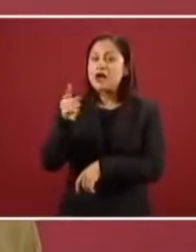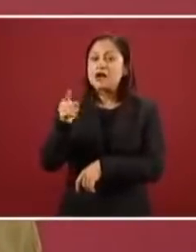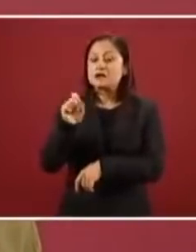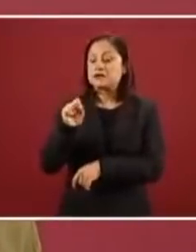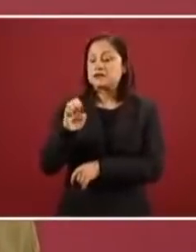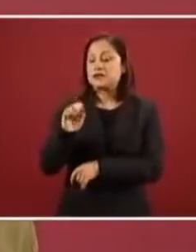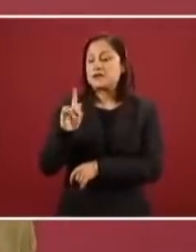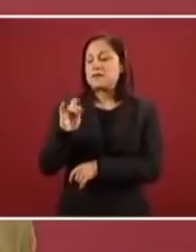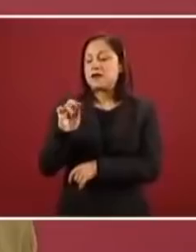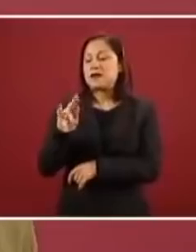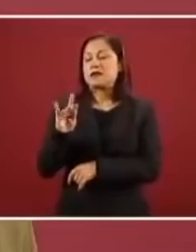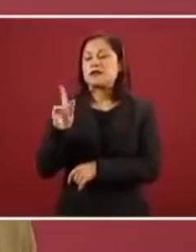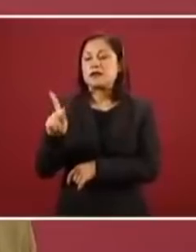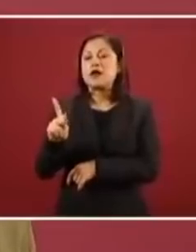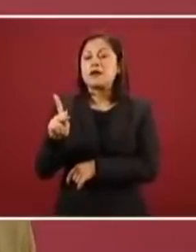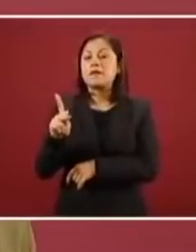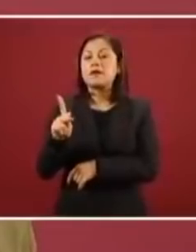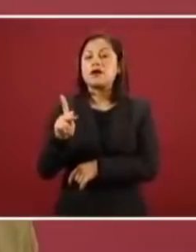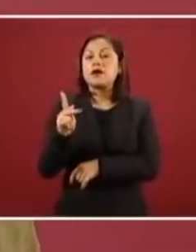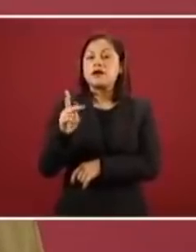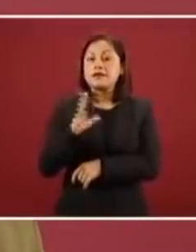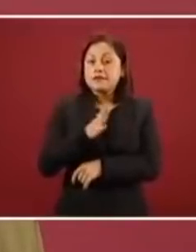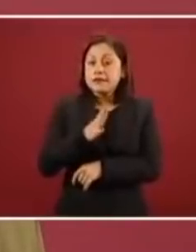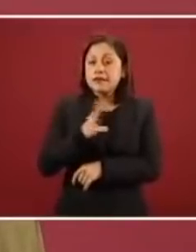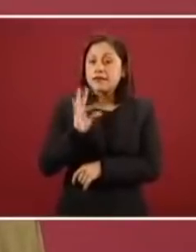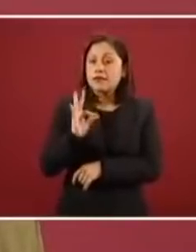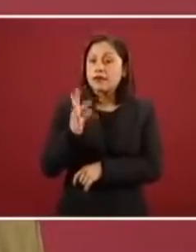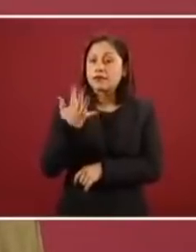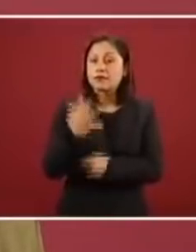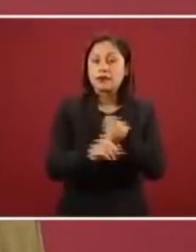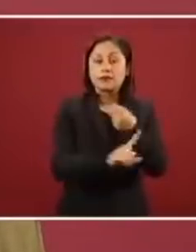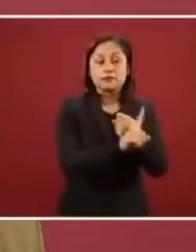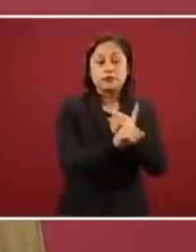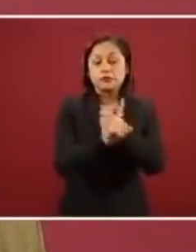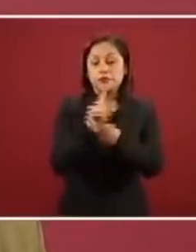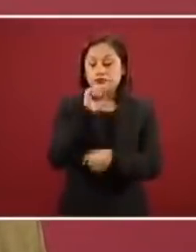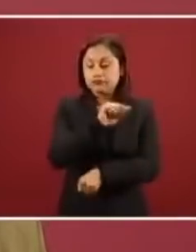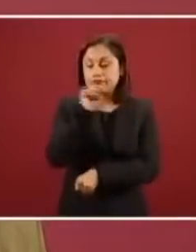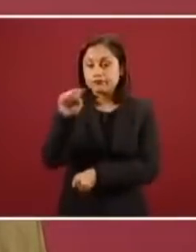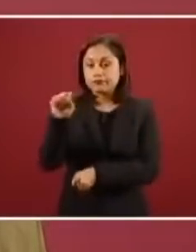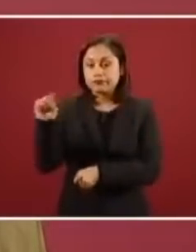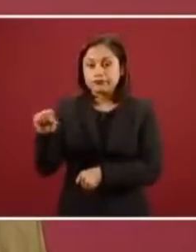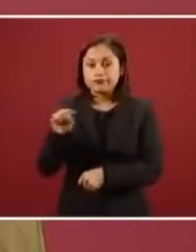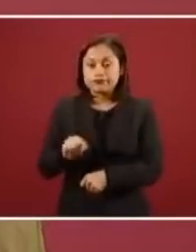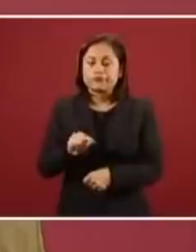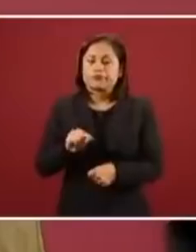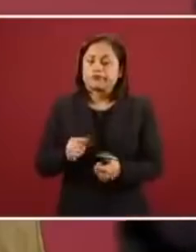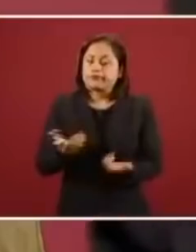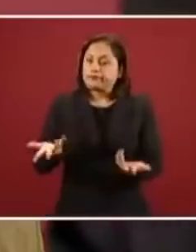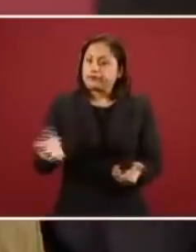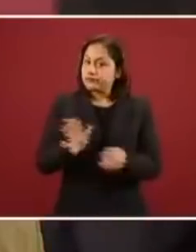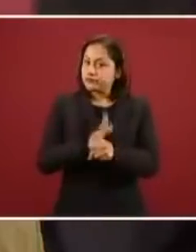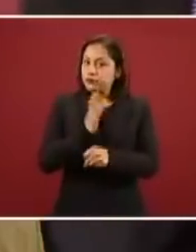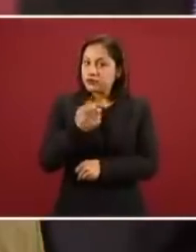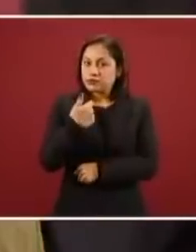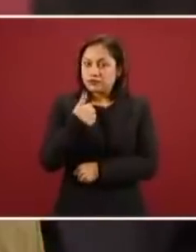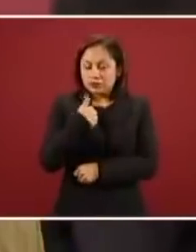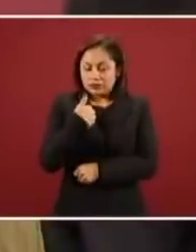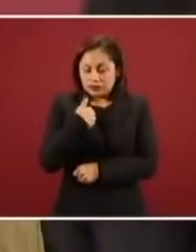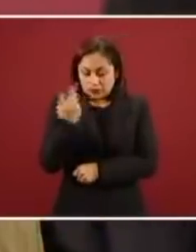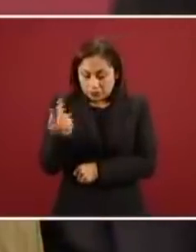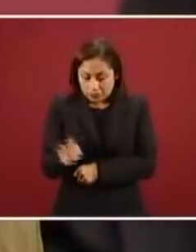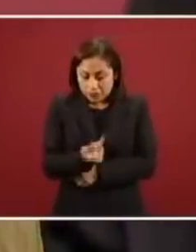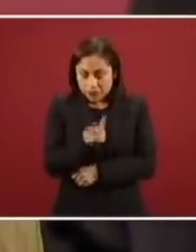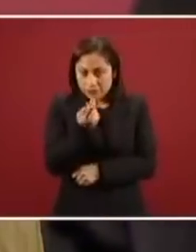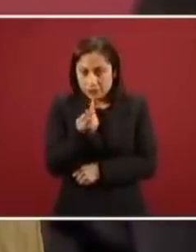federal dijo que la 4t como tal no existe que no hay que realizarla acusó al jefe de la oficina